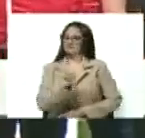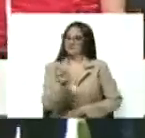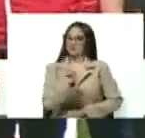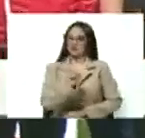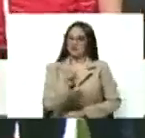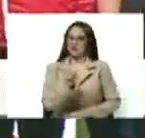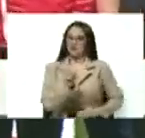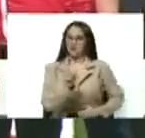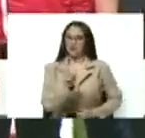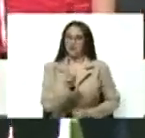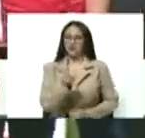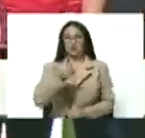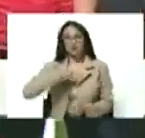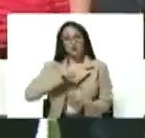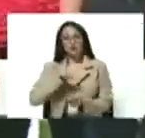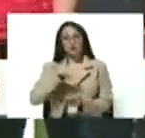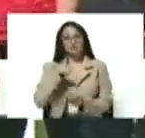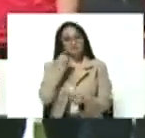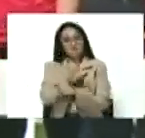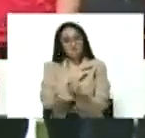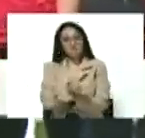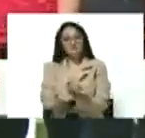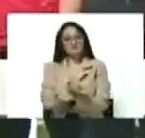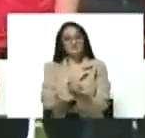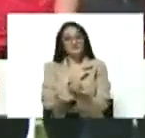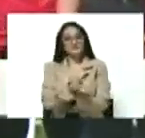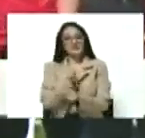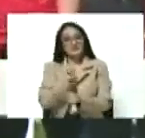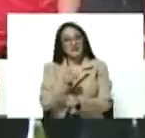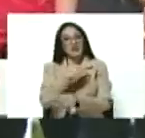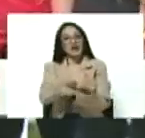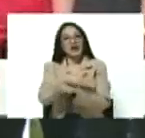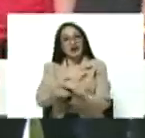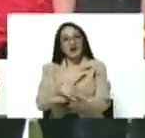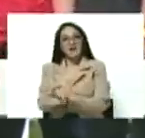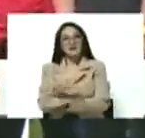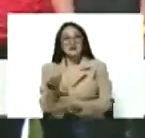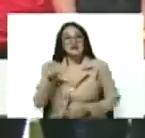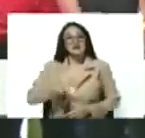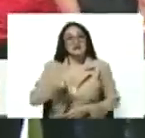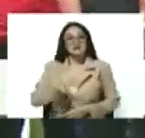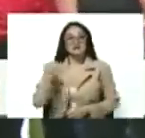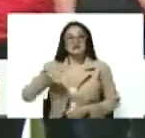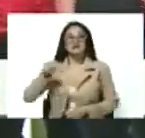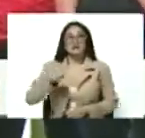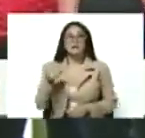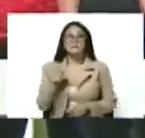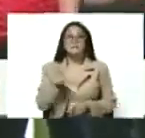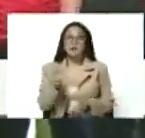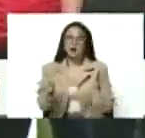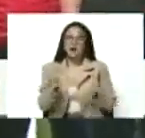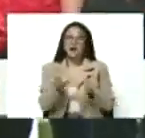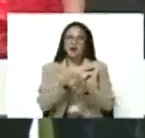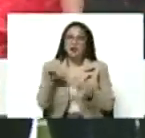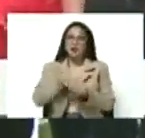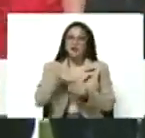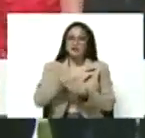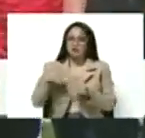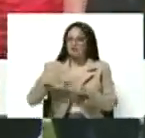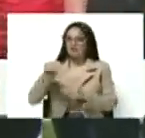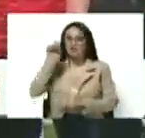No. Nosotros estamos obligados a estar en la calle cada vez que sea necesario, sí. Pero a ganar todas las elecciones que